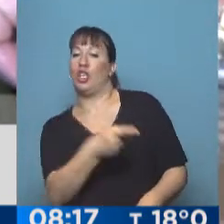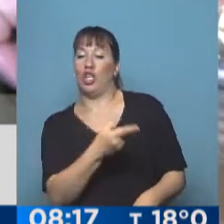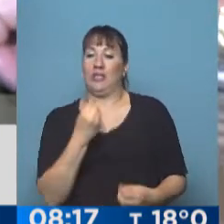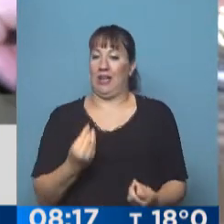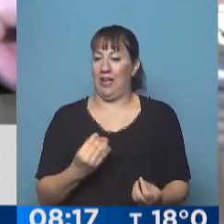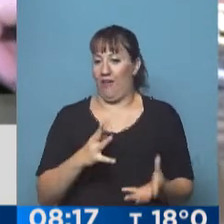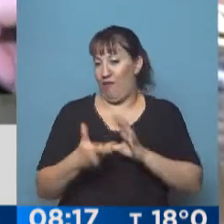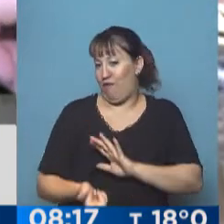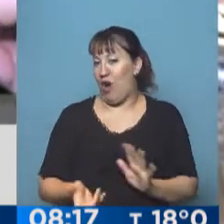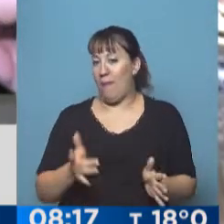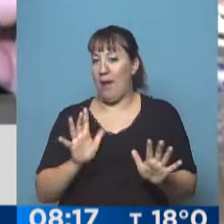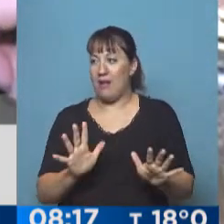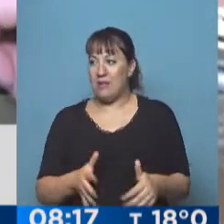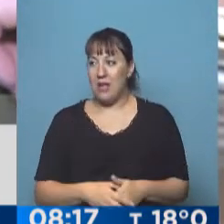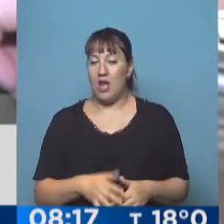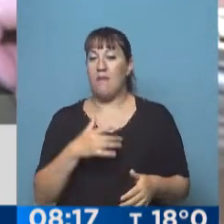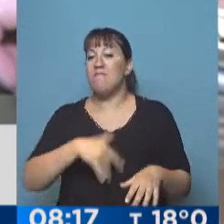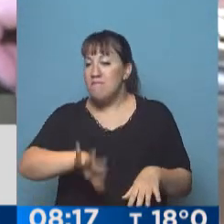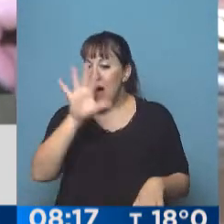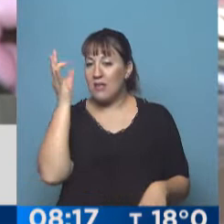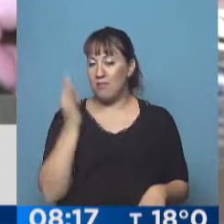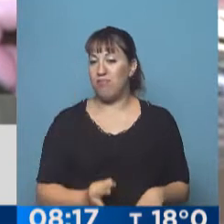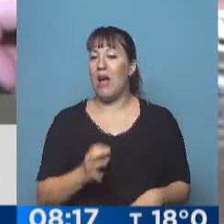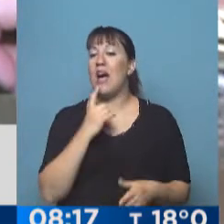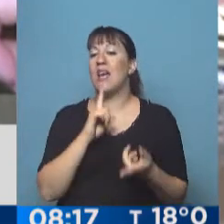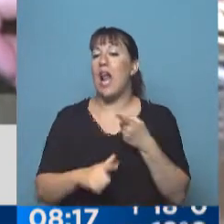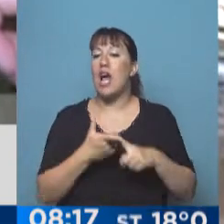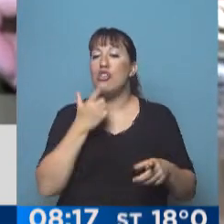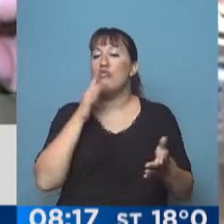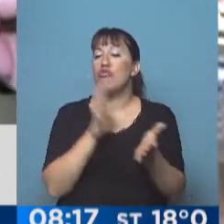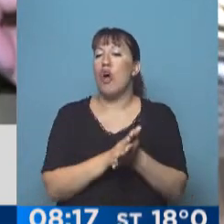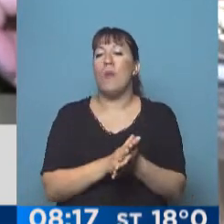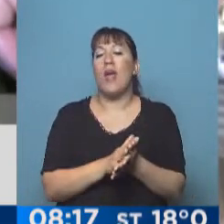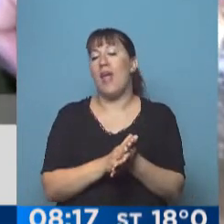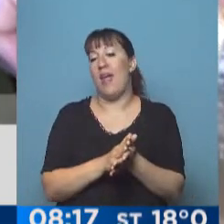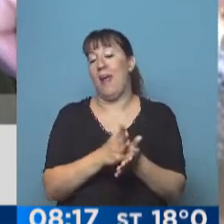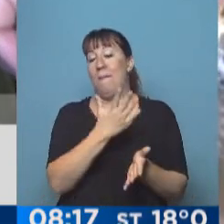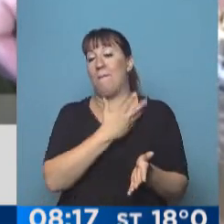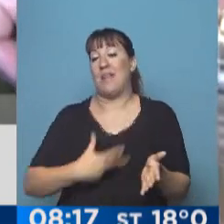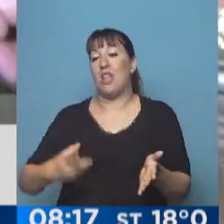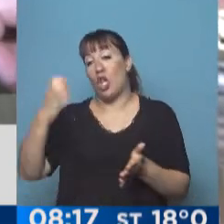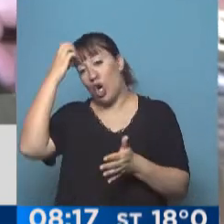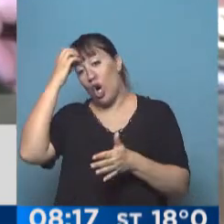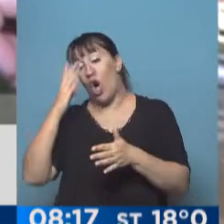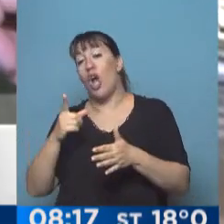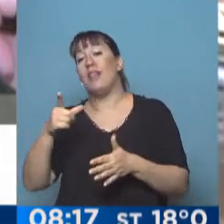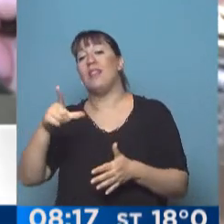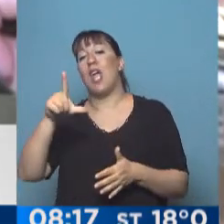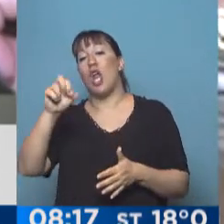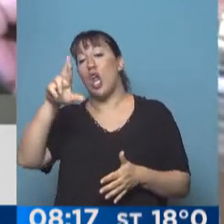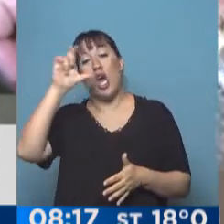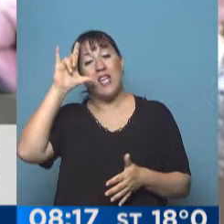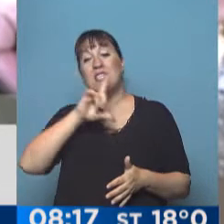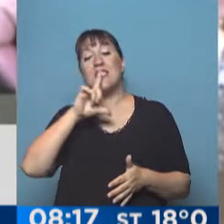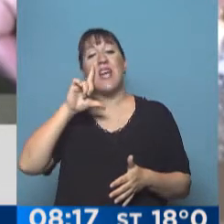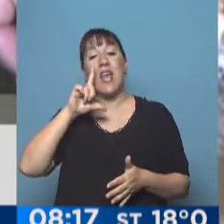una explicación de esta característica sobre todo en las relaciones que tienen directamente con el presidente de la corte lorenzetti el senador sanz que dicen que